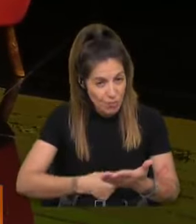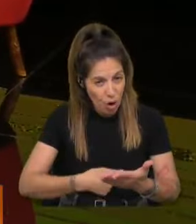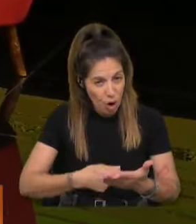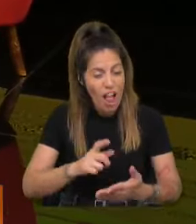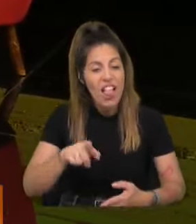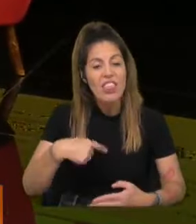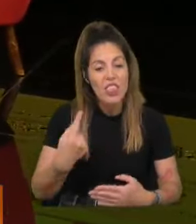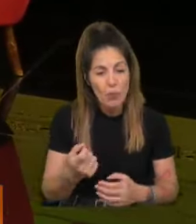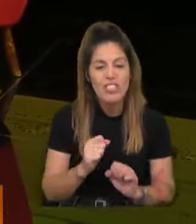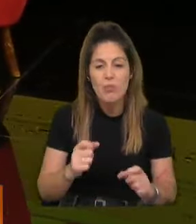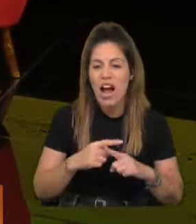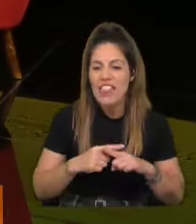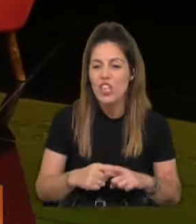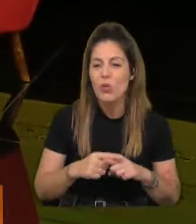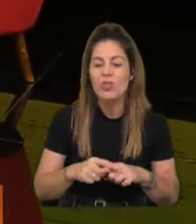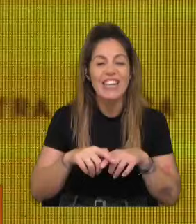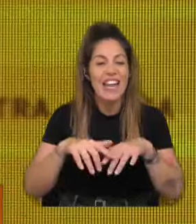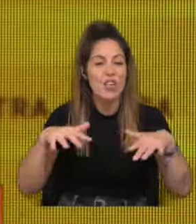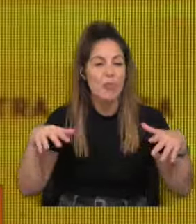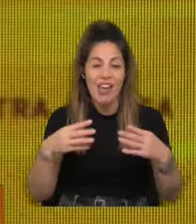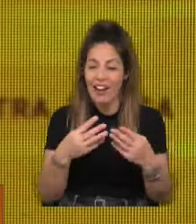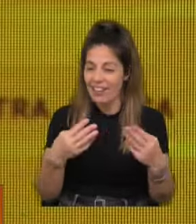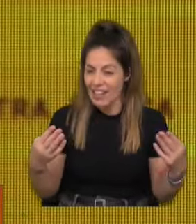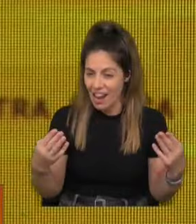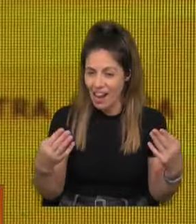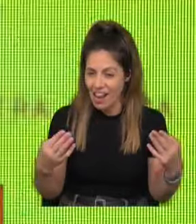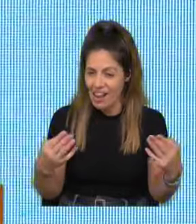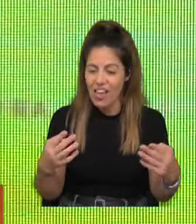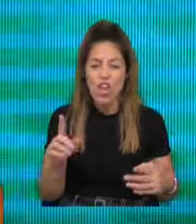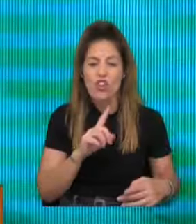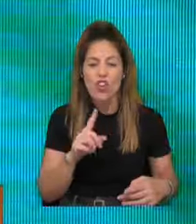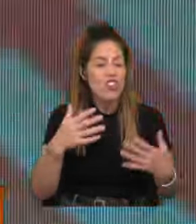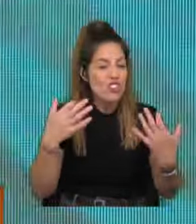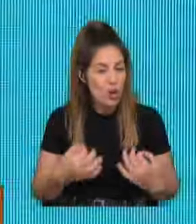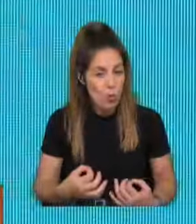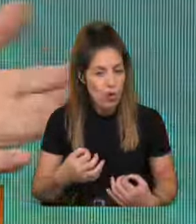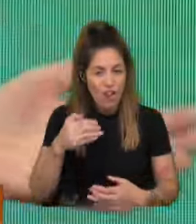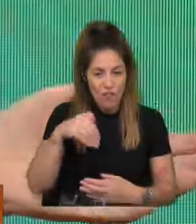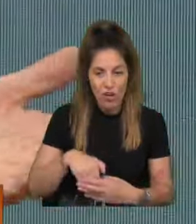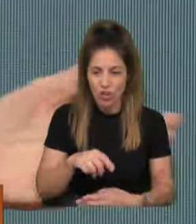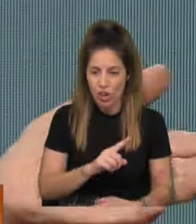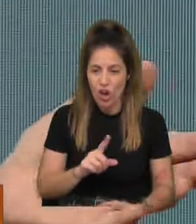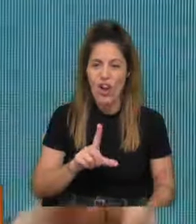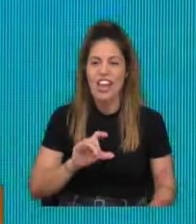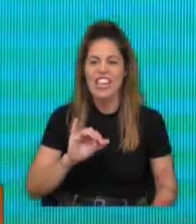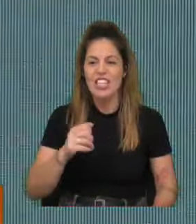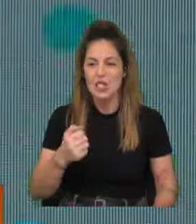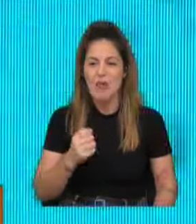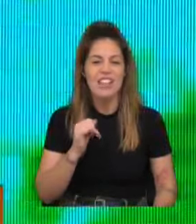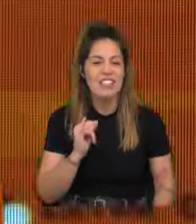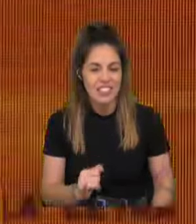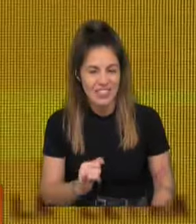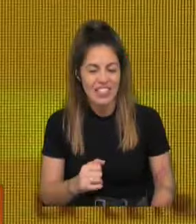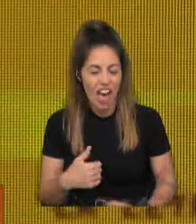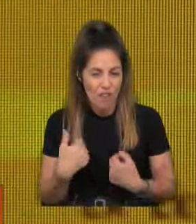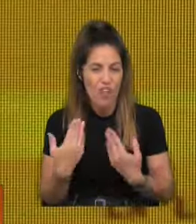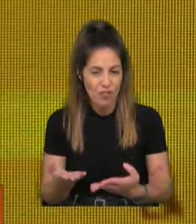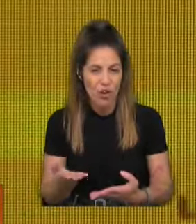que después se puede discutir en la asamblea general no no seguro el voto y Lima sí se ha manifestado a